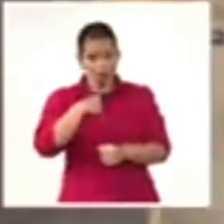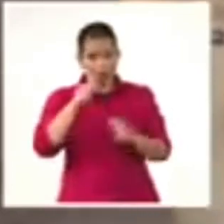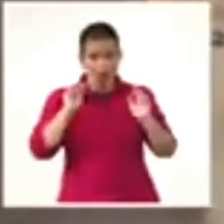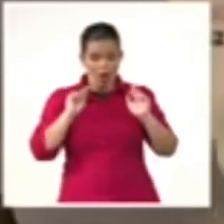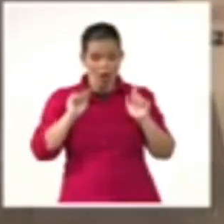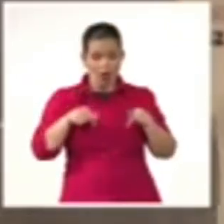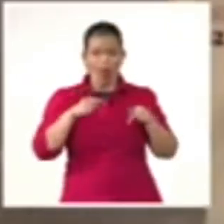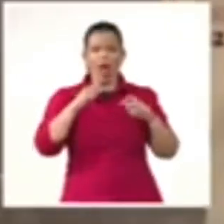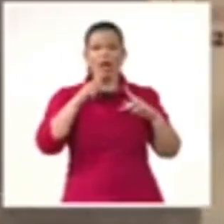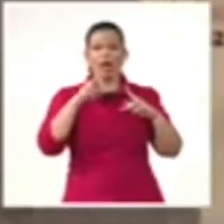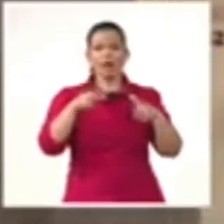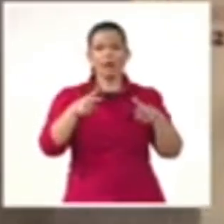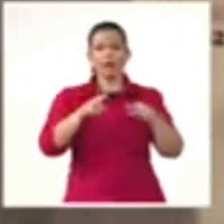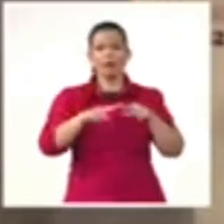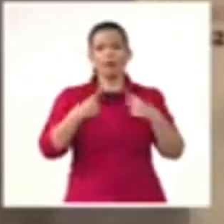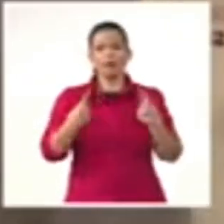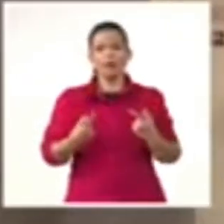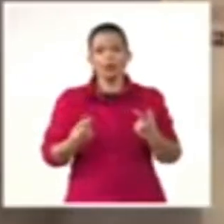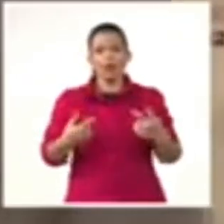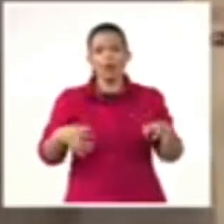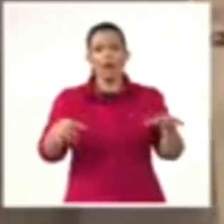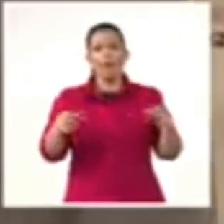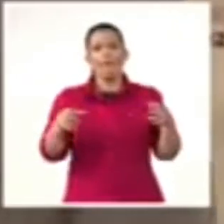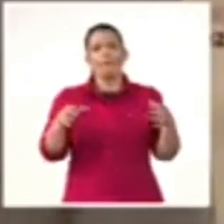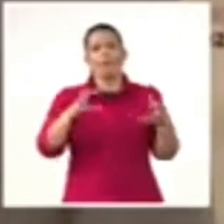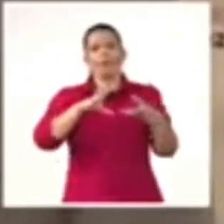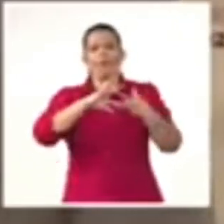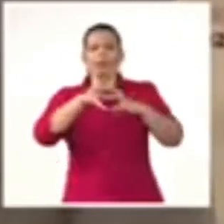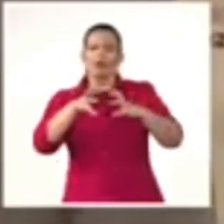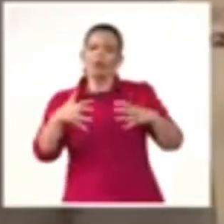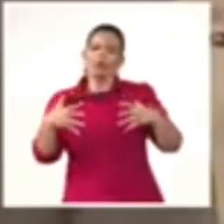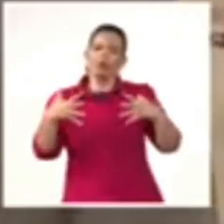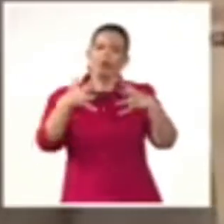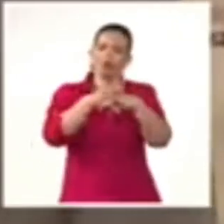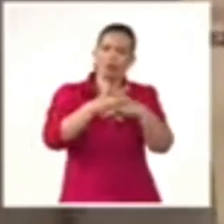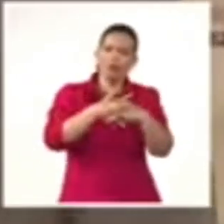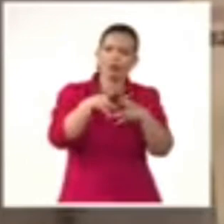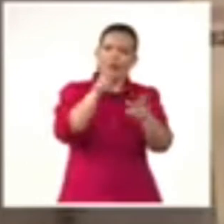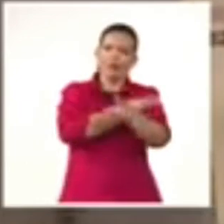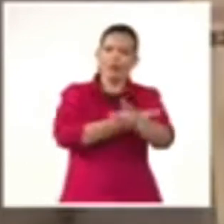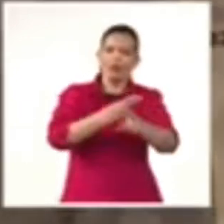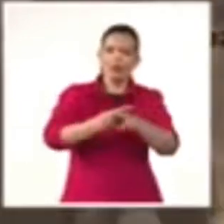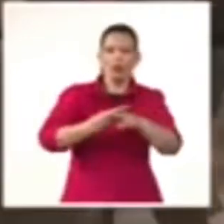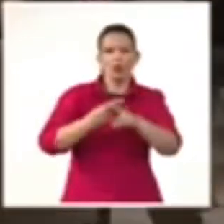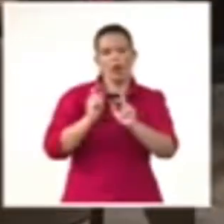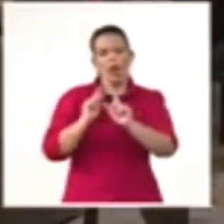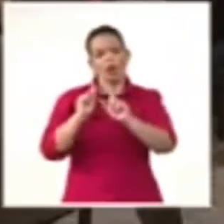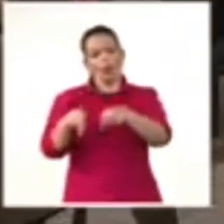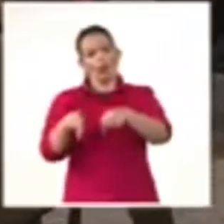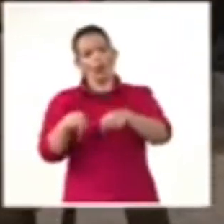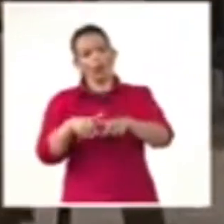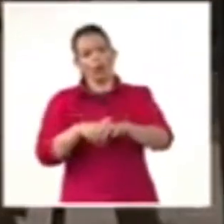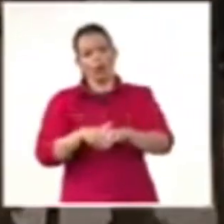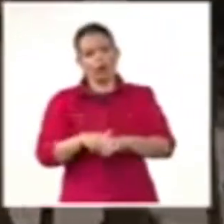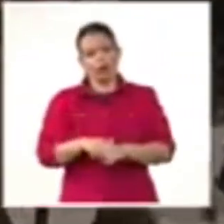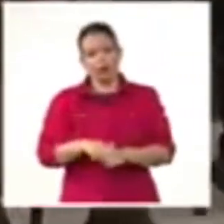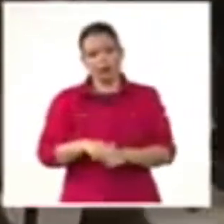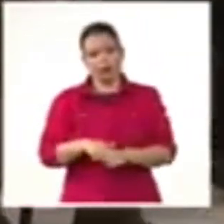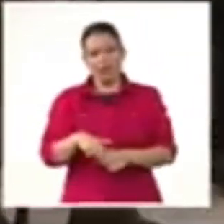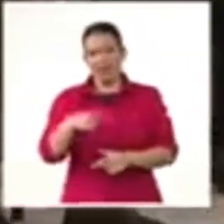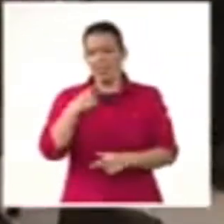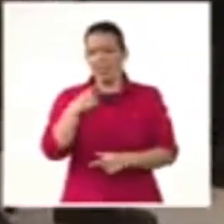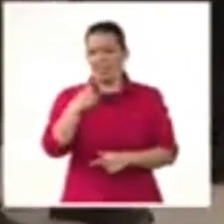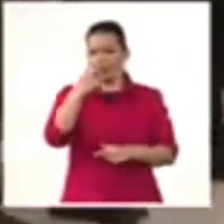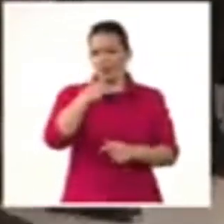expresión de los enlaces de la historia que implican el enigma de una revolución victoriosa. Y cito: